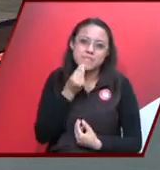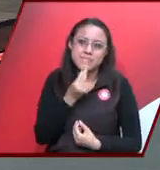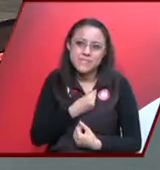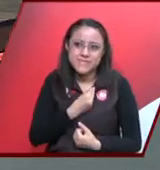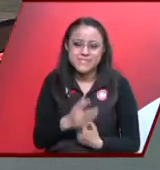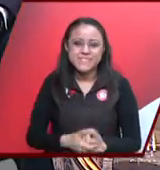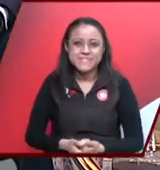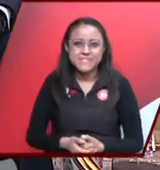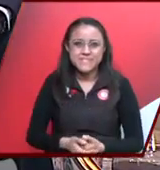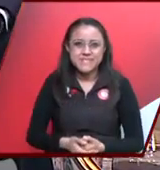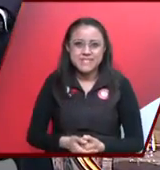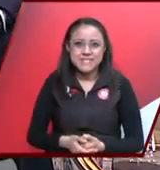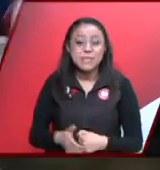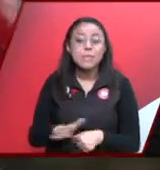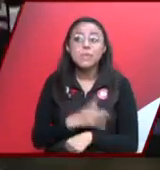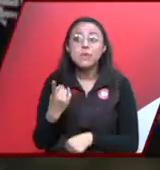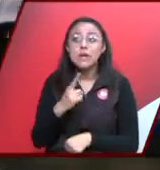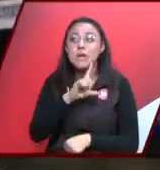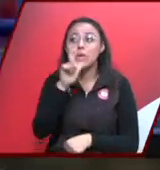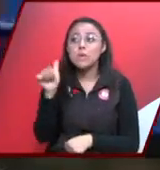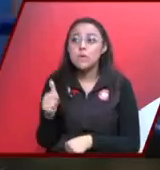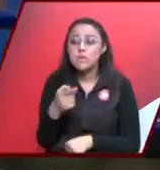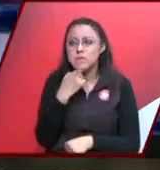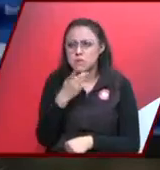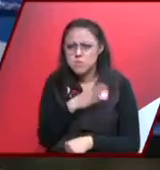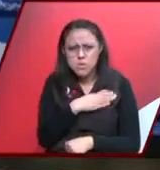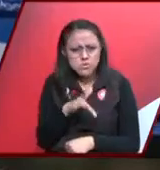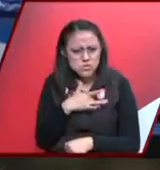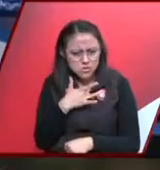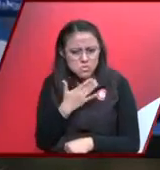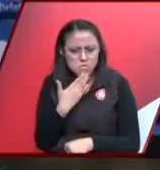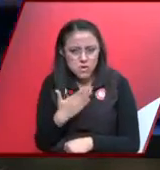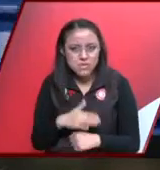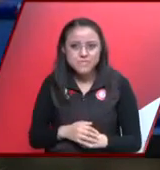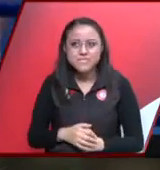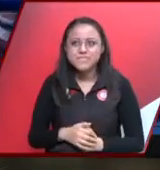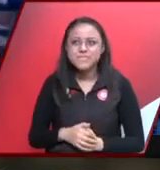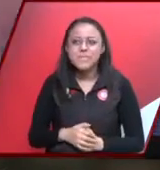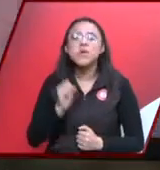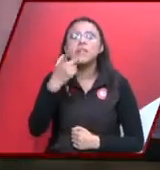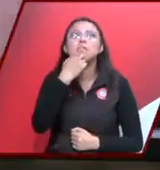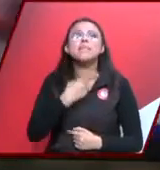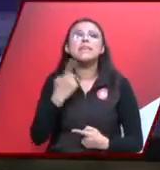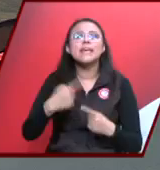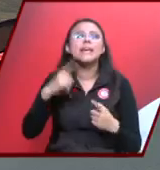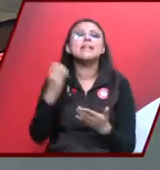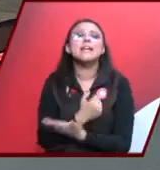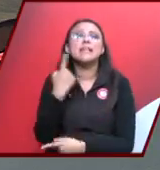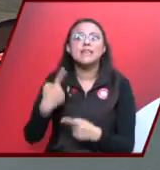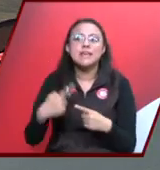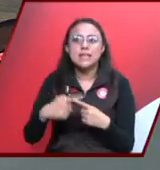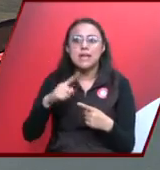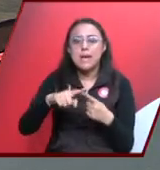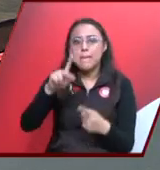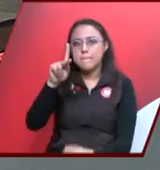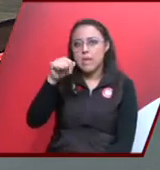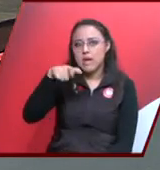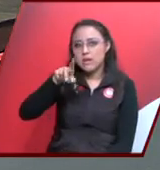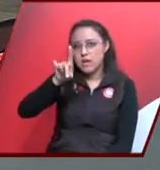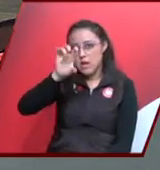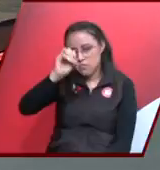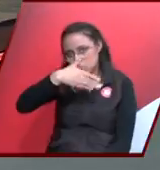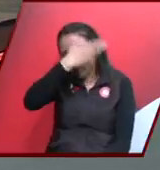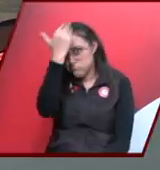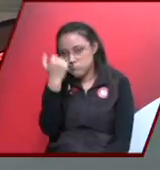filtrito. No. Porque después dicen, anda de buenas. Se ofenden también. Sí, claro. A ver, ¿quién va a ganar ya? Rápido. Pacquiao puede que gane, no lo sé.